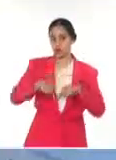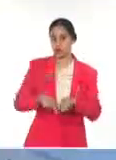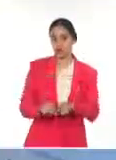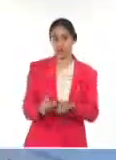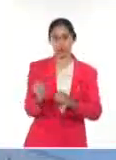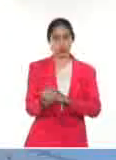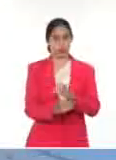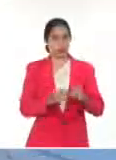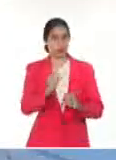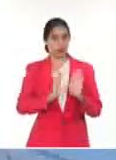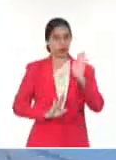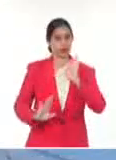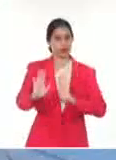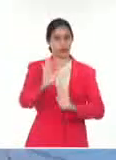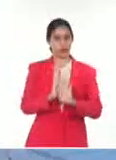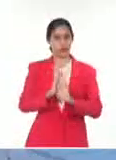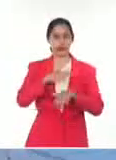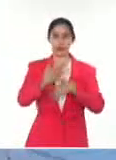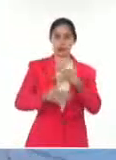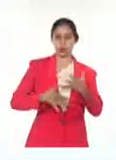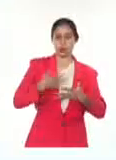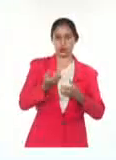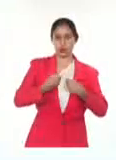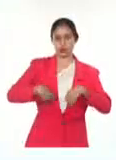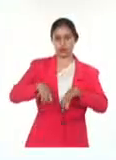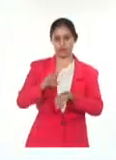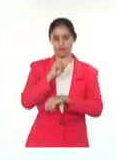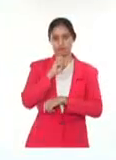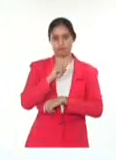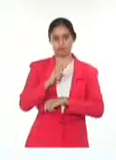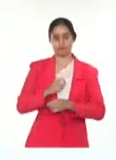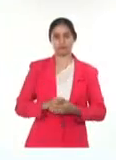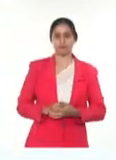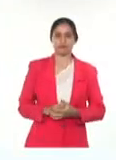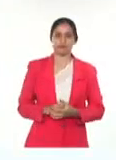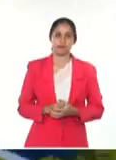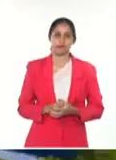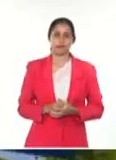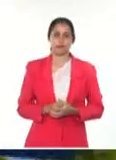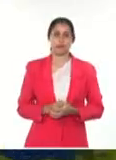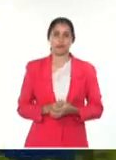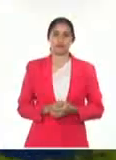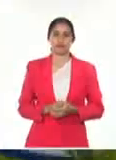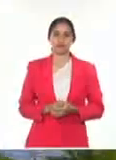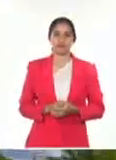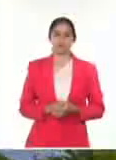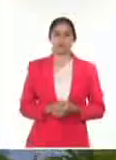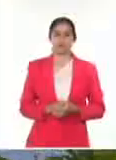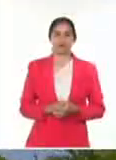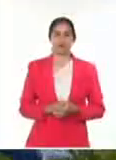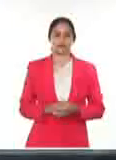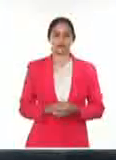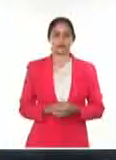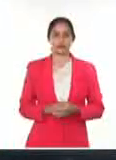vencer los mayores desafíos de la nación. Desde Santiago de Cuba, el camarógrafo